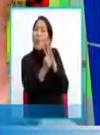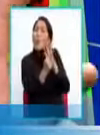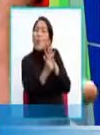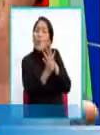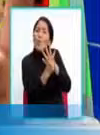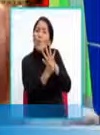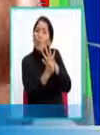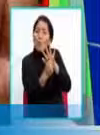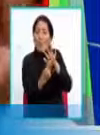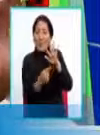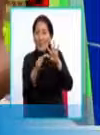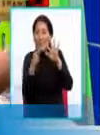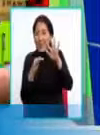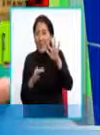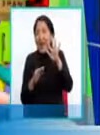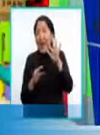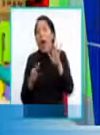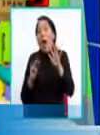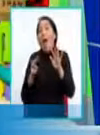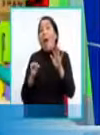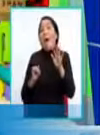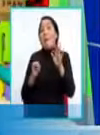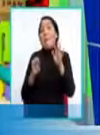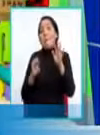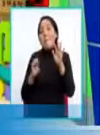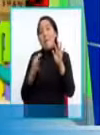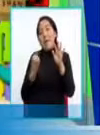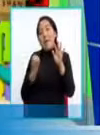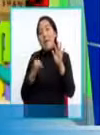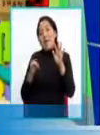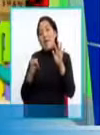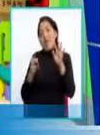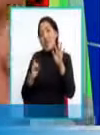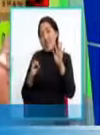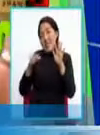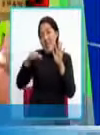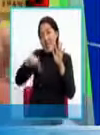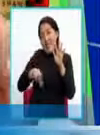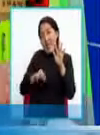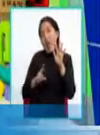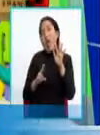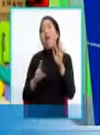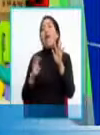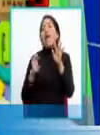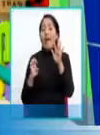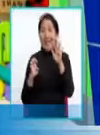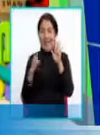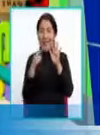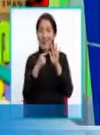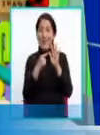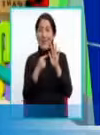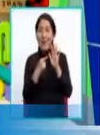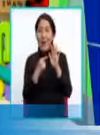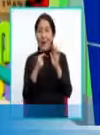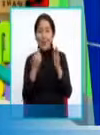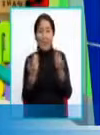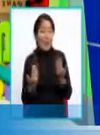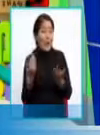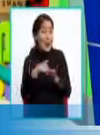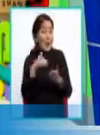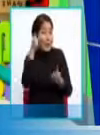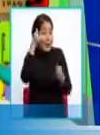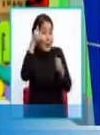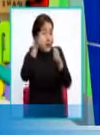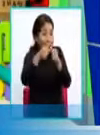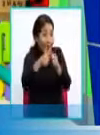muchísimo más trabajo con las y los maestros para, entre otras cosas, ayudarles a desarrollar las habilidades necesarias